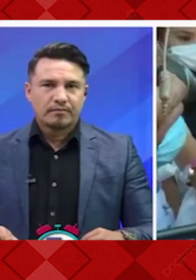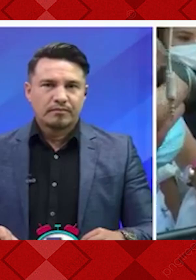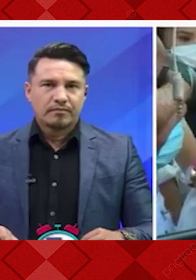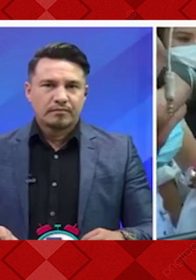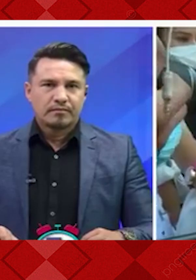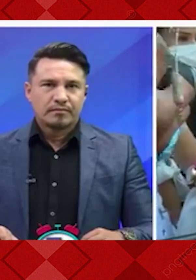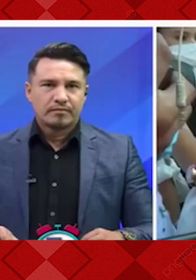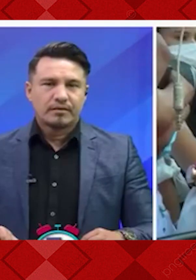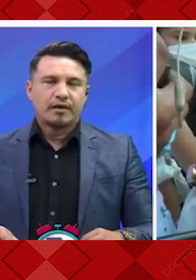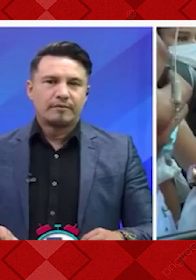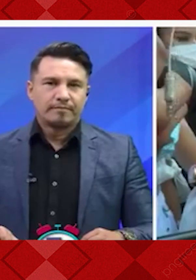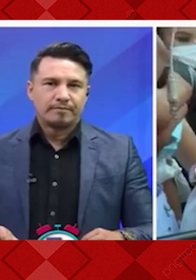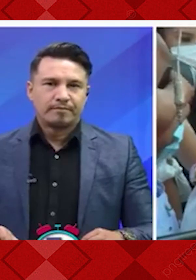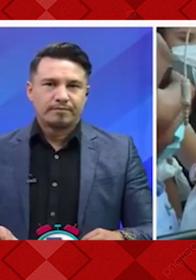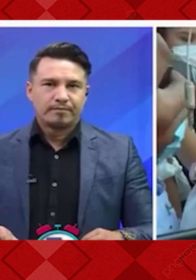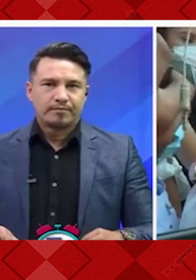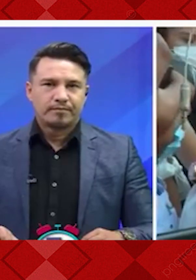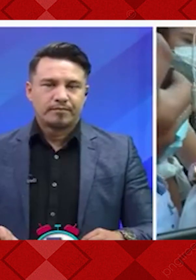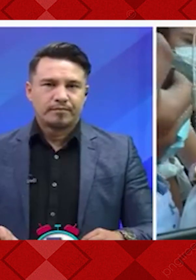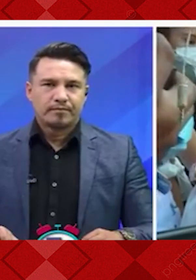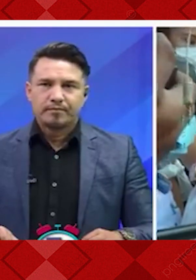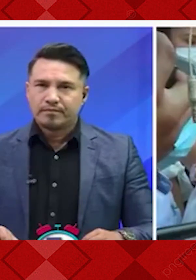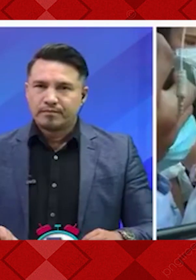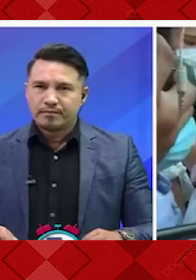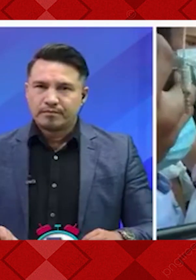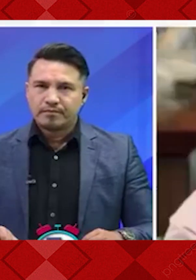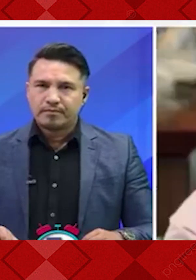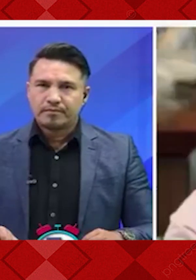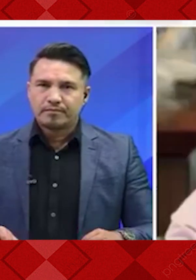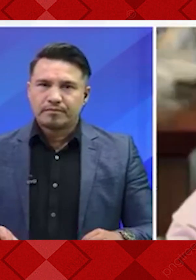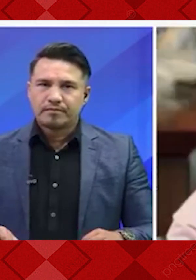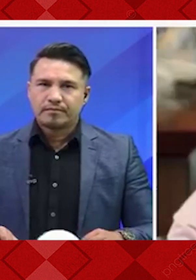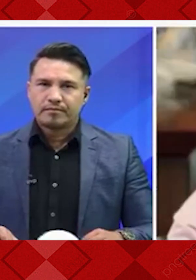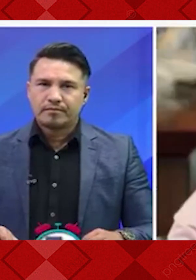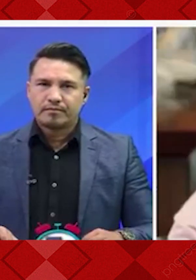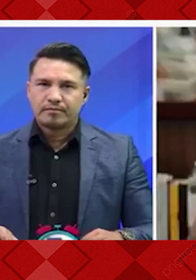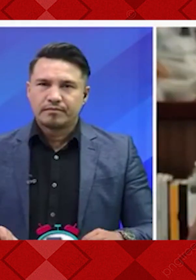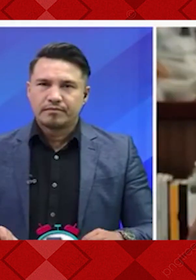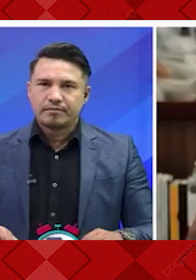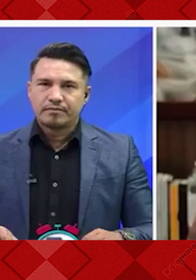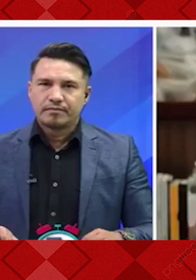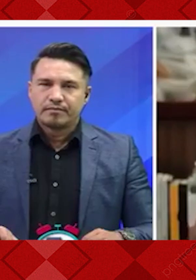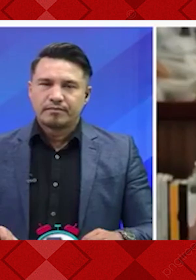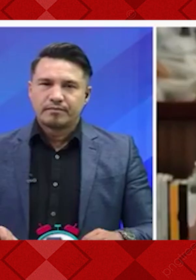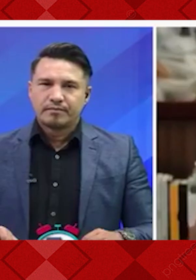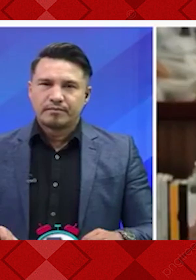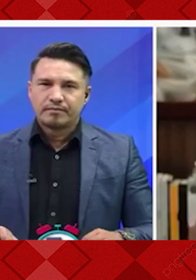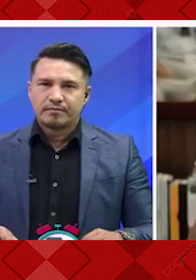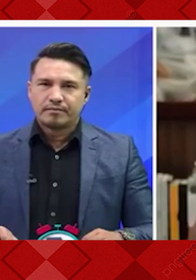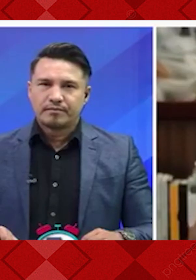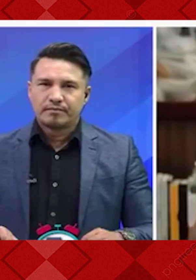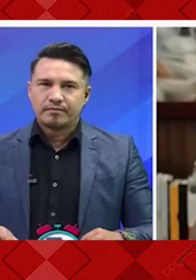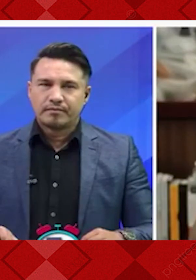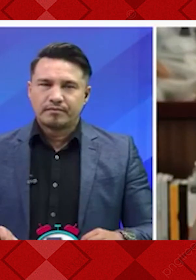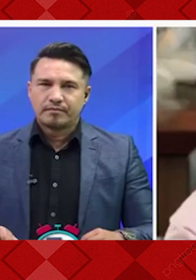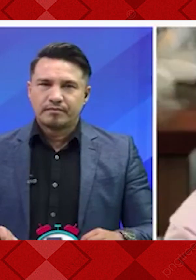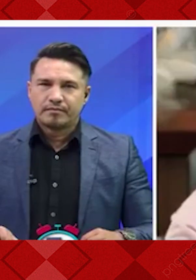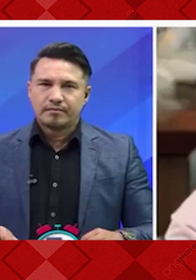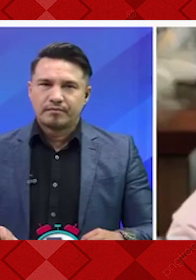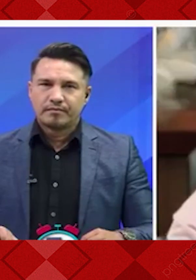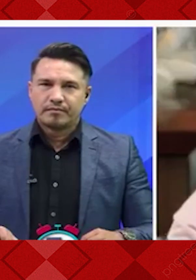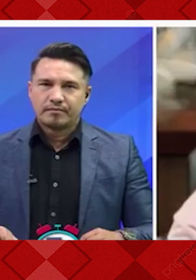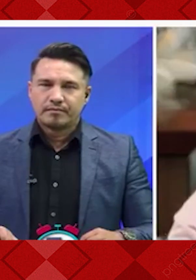tomar determinaciones. No se olvide usted que existe un principio de presunción de inocencia que es aplicable a todos los bolivianos. En este momento lo que se está